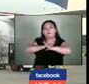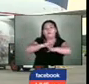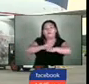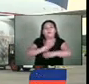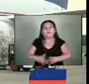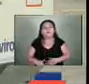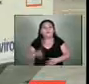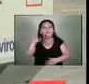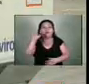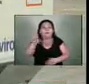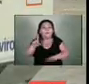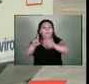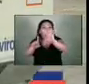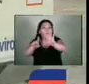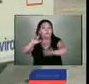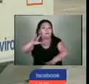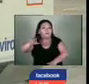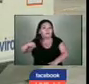trata de